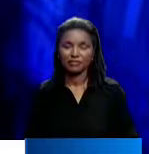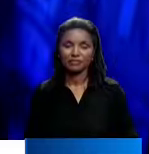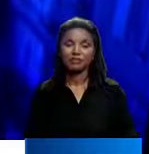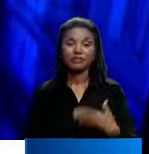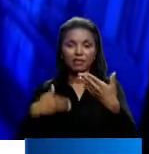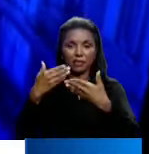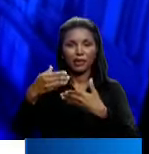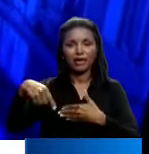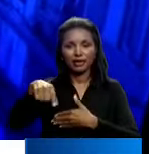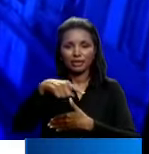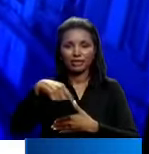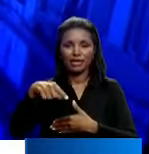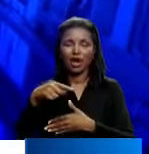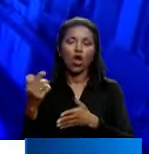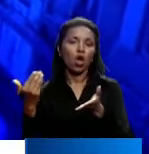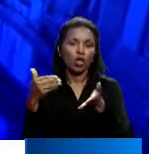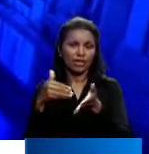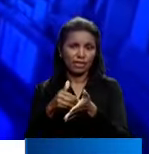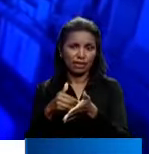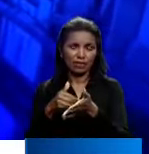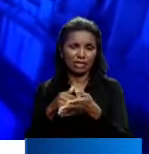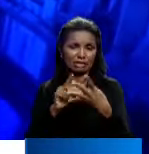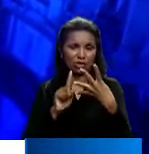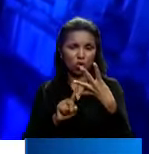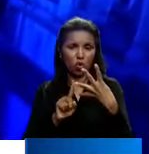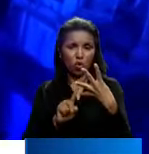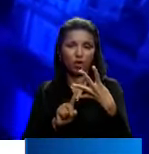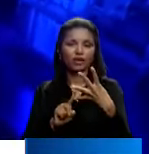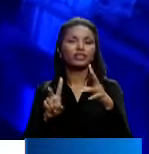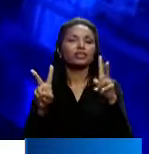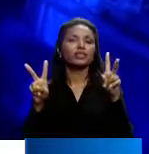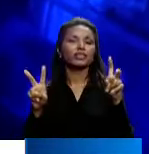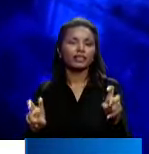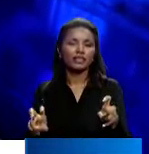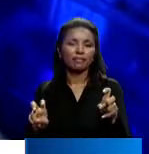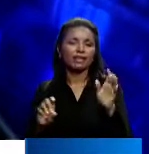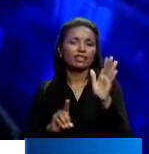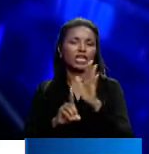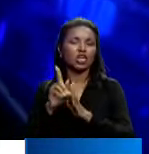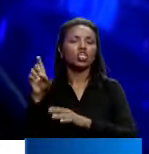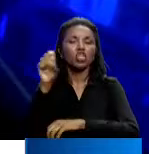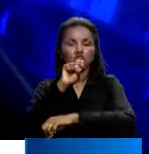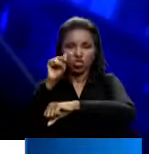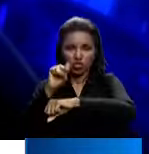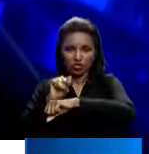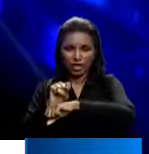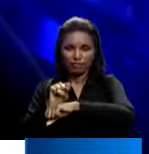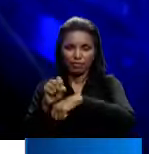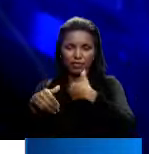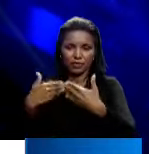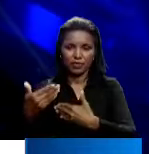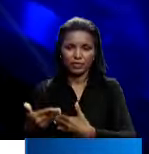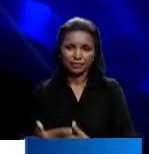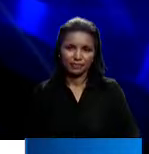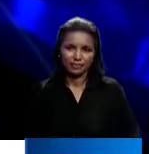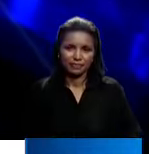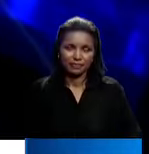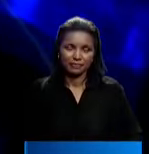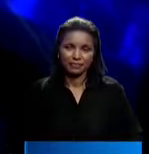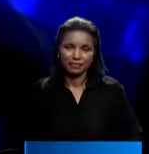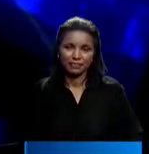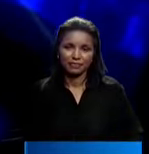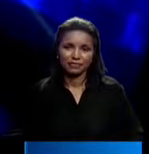Al volver, le daremos espacio a los candidatos para escuchar las propuestas de desarrollo social para nuestro país. Ya regresamos.